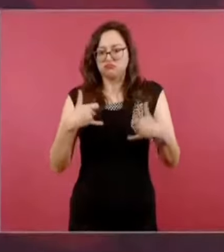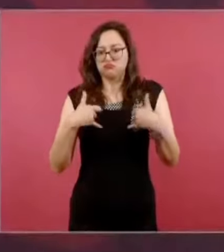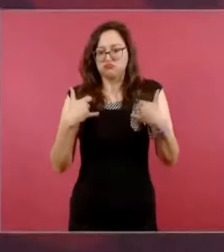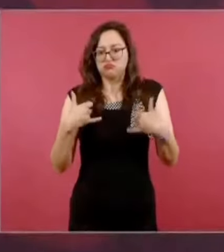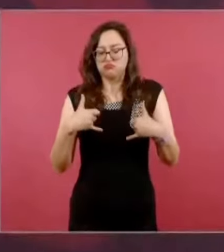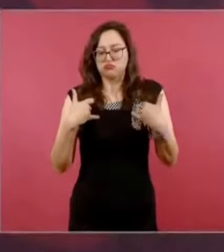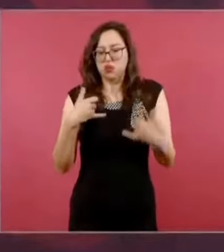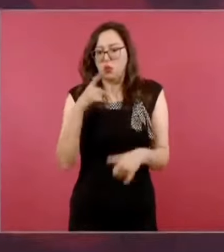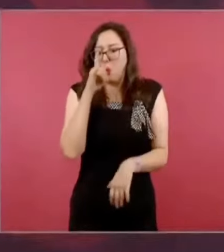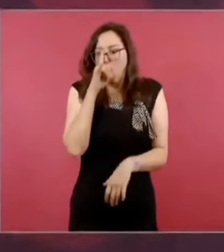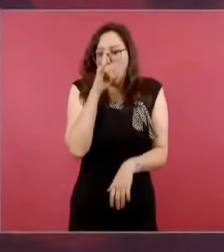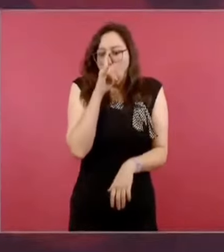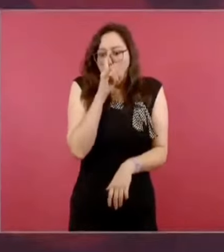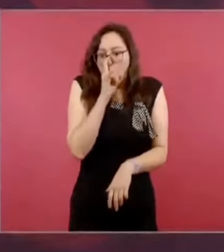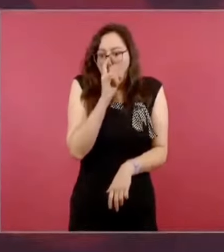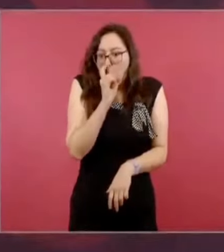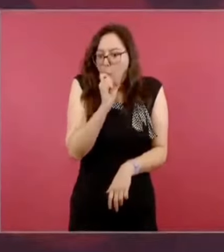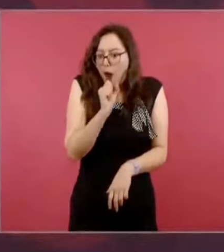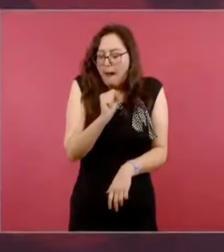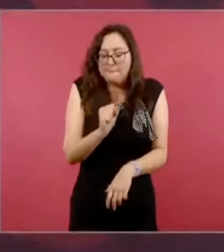y